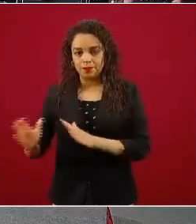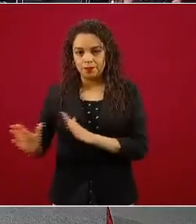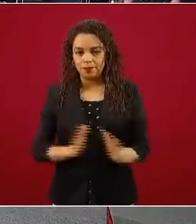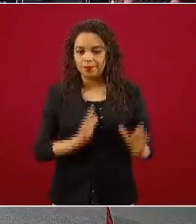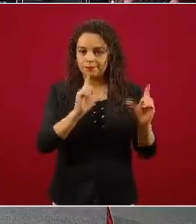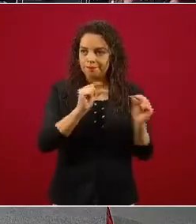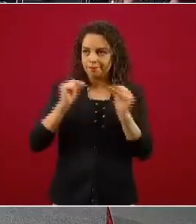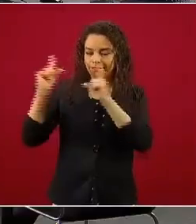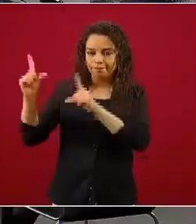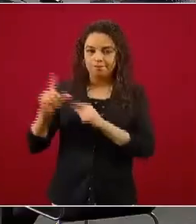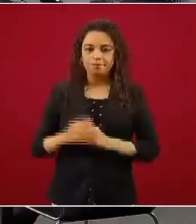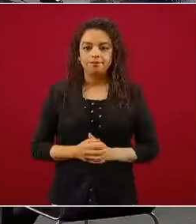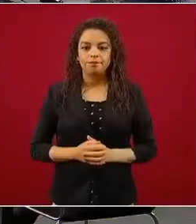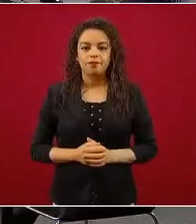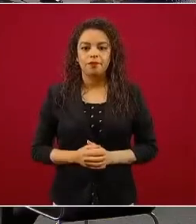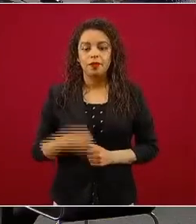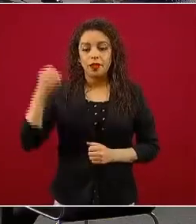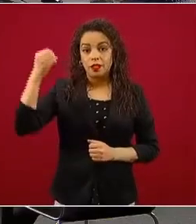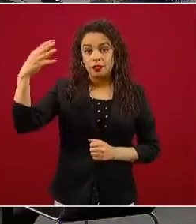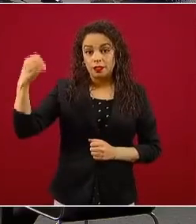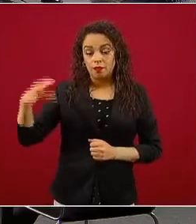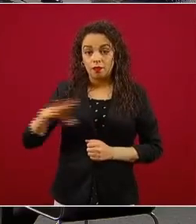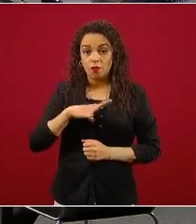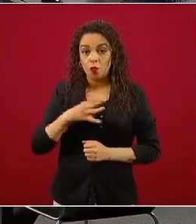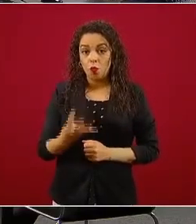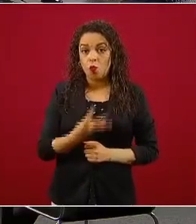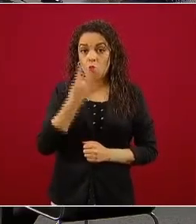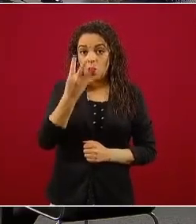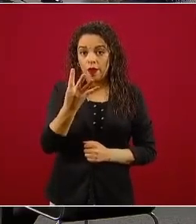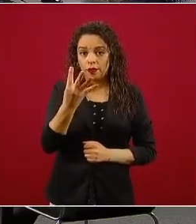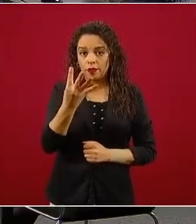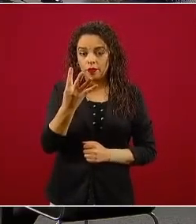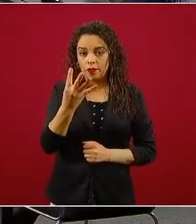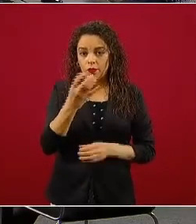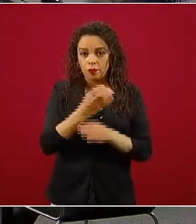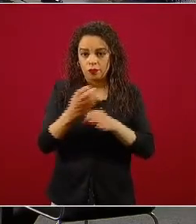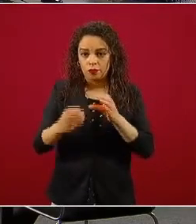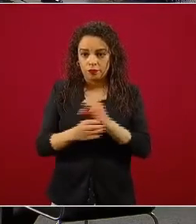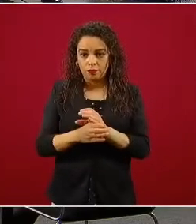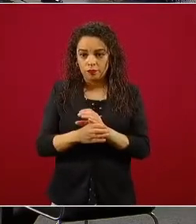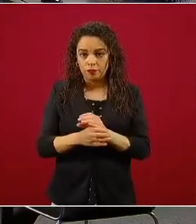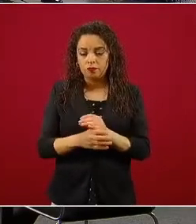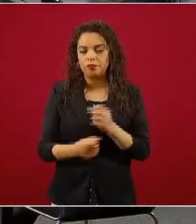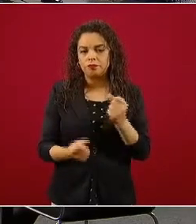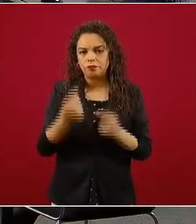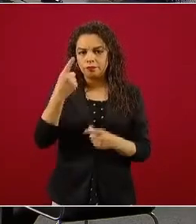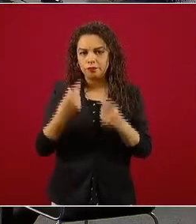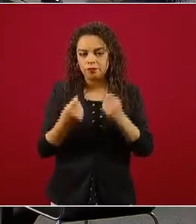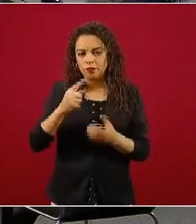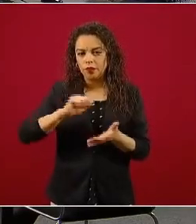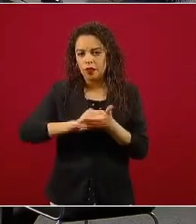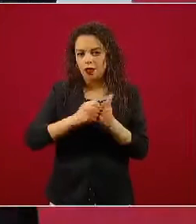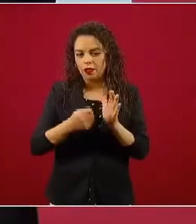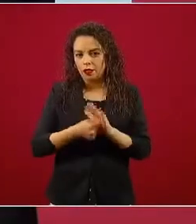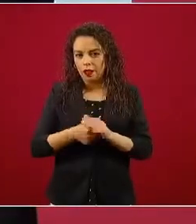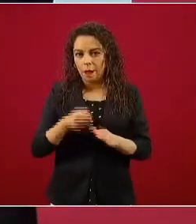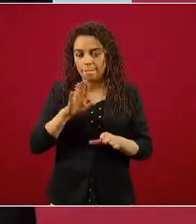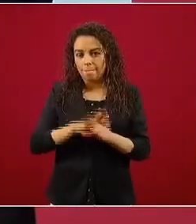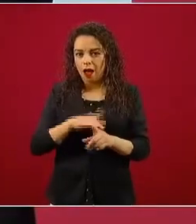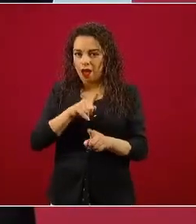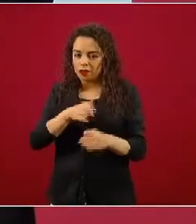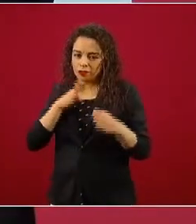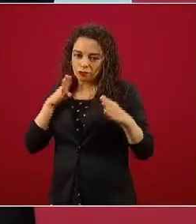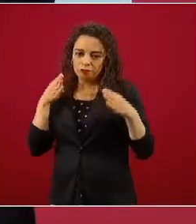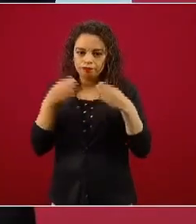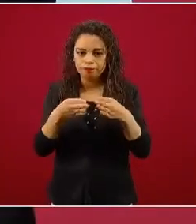4 indicadores. Hay unos elementos técnicos muy específicos que ya iremos explicando en las conferencias de la